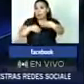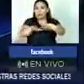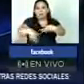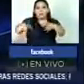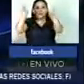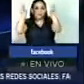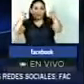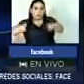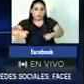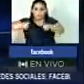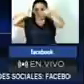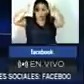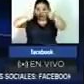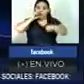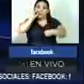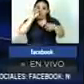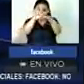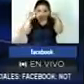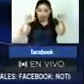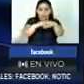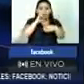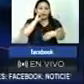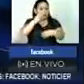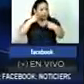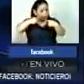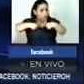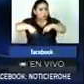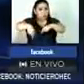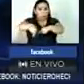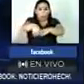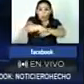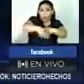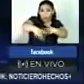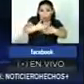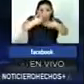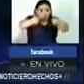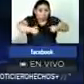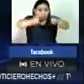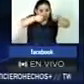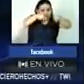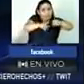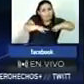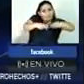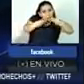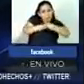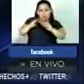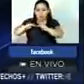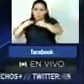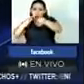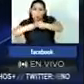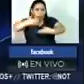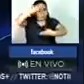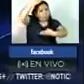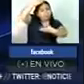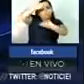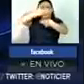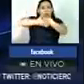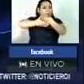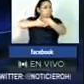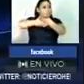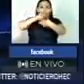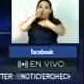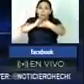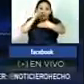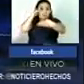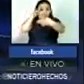penitenciario. De ahora en adelante, dicen, todas las celdas de pandilleros en el país van a permanecer selladas y ya no se